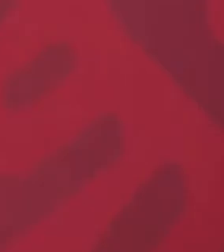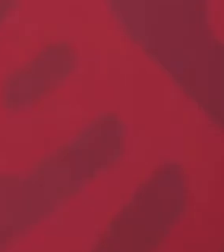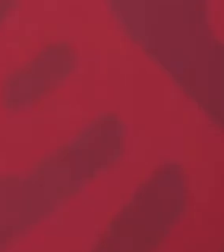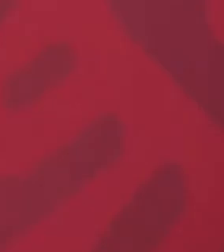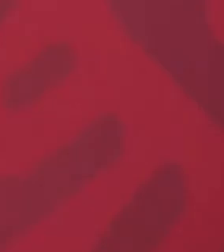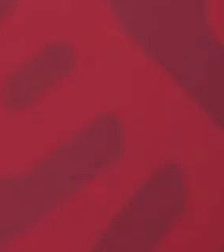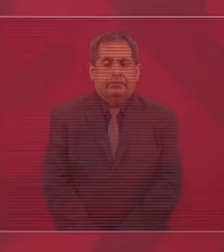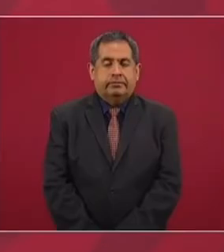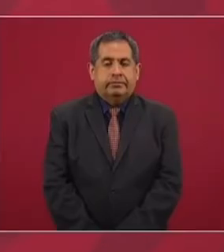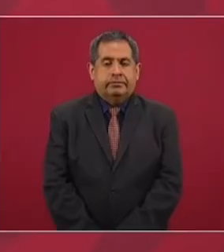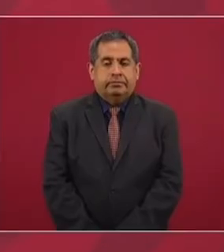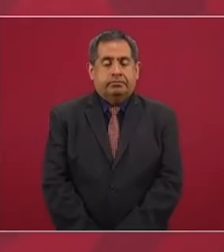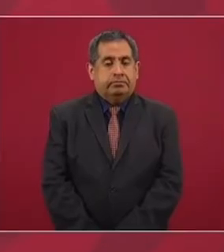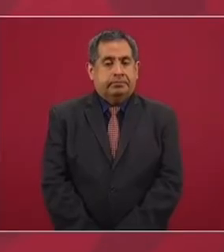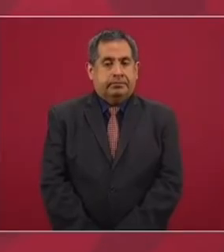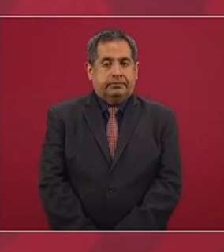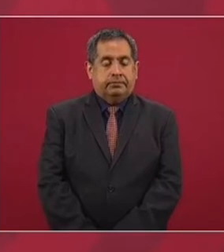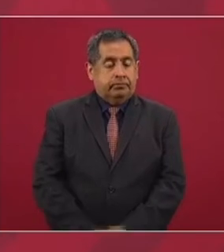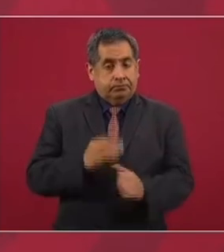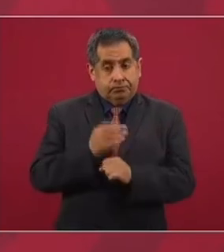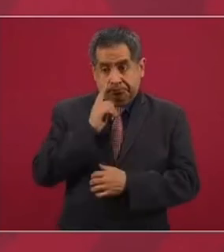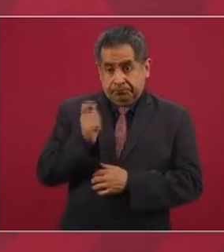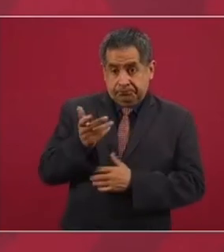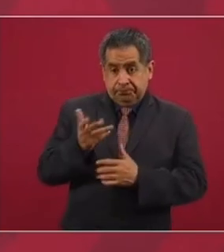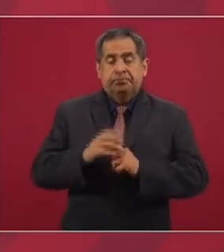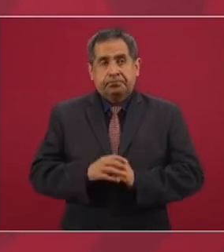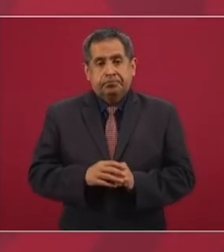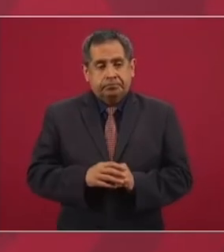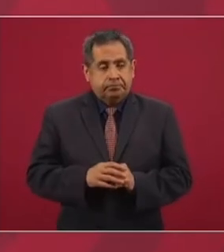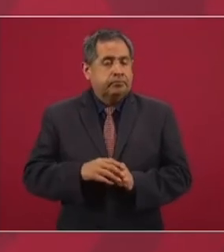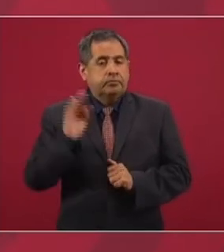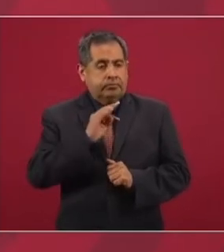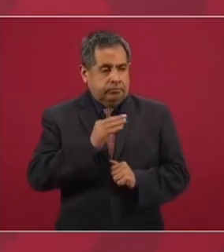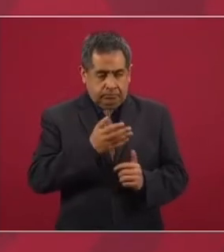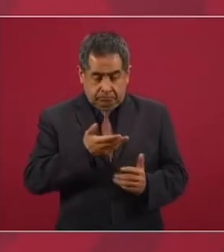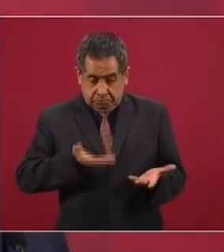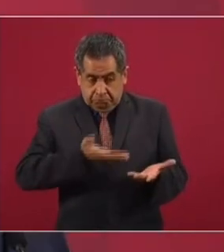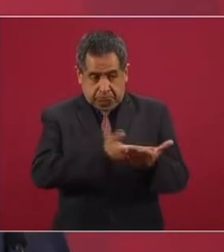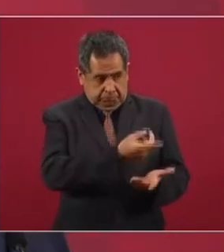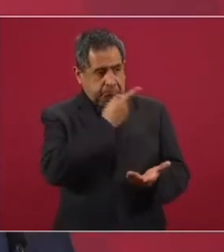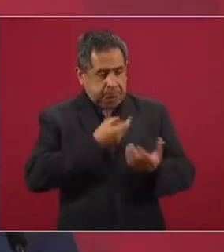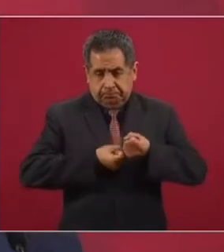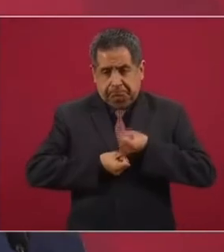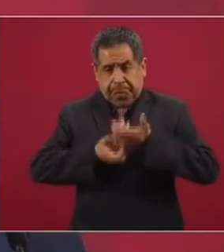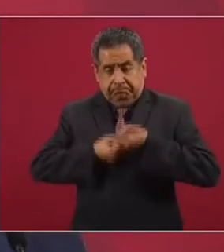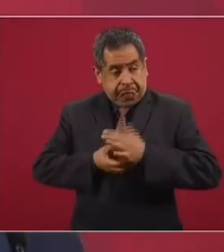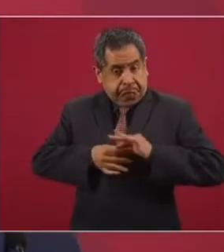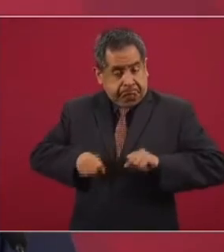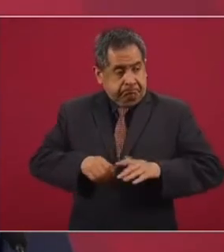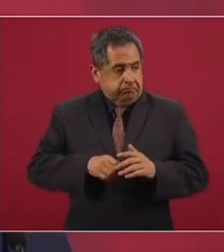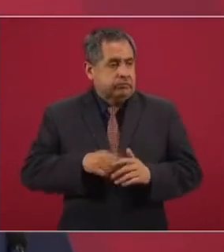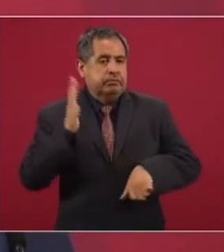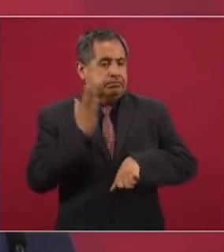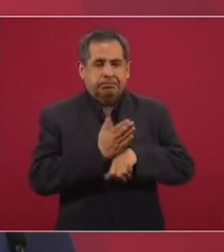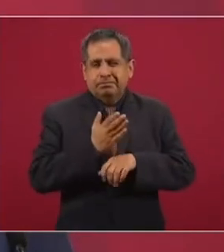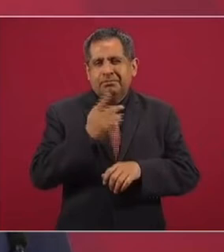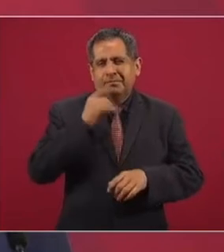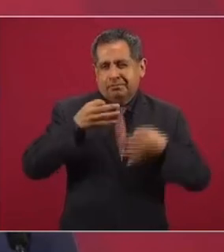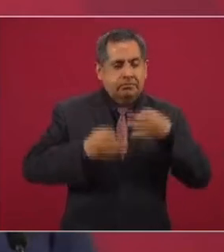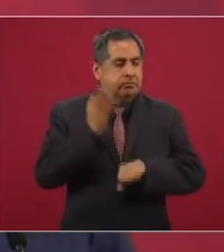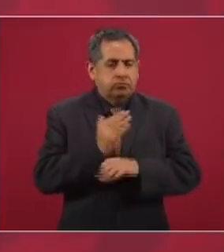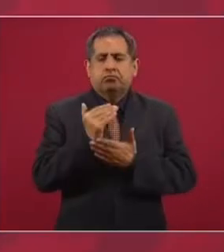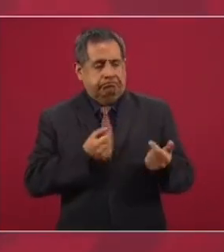hay esa característica de que se les propone que cooperen, y esto a cambio de una disminución